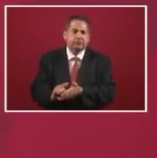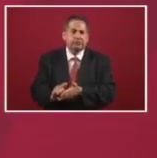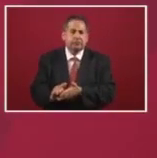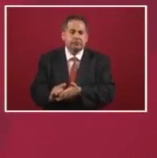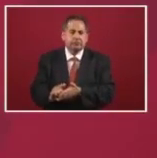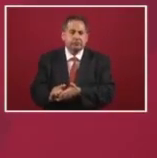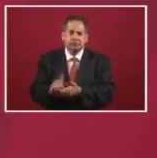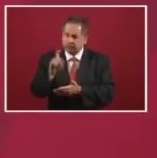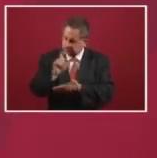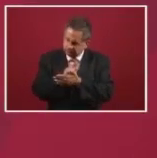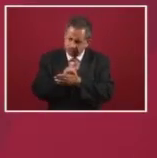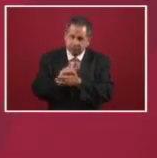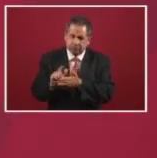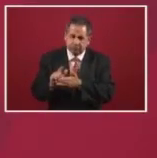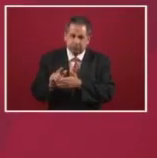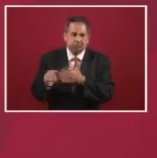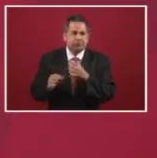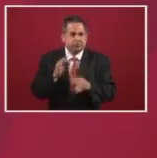un agua